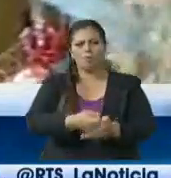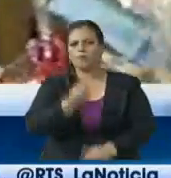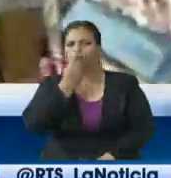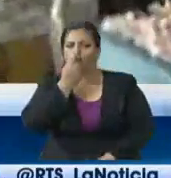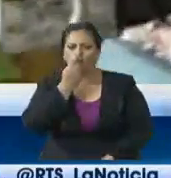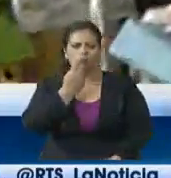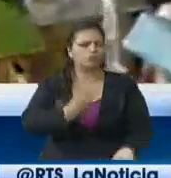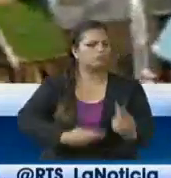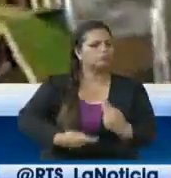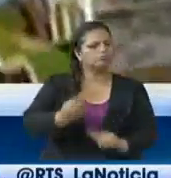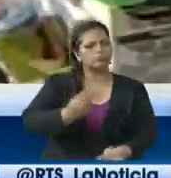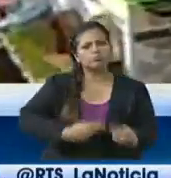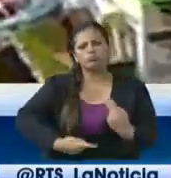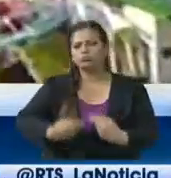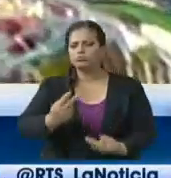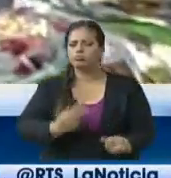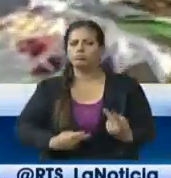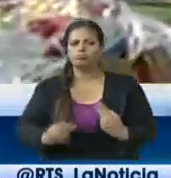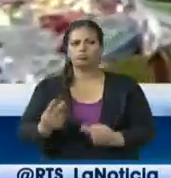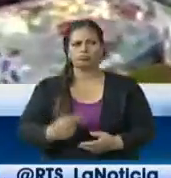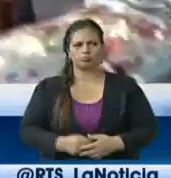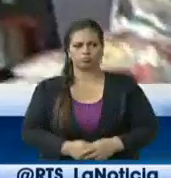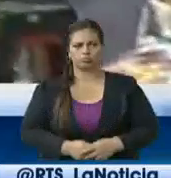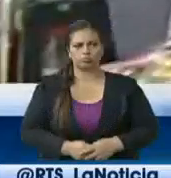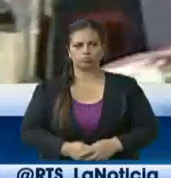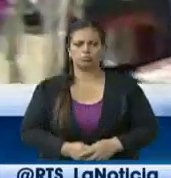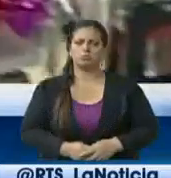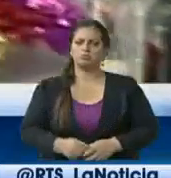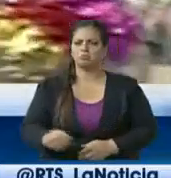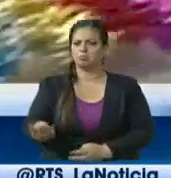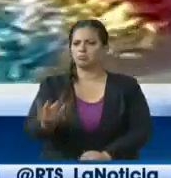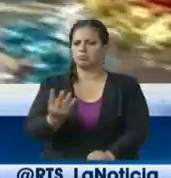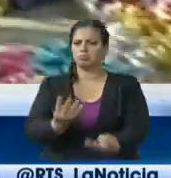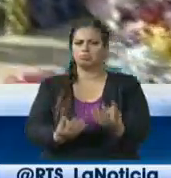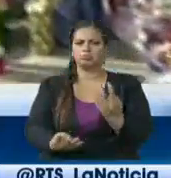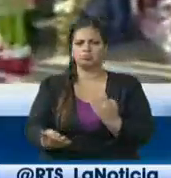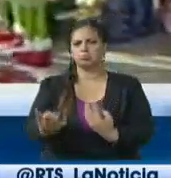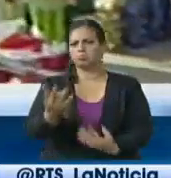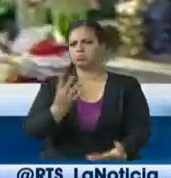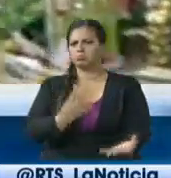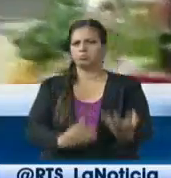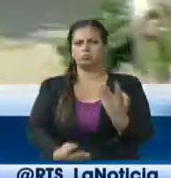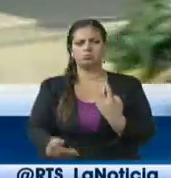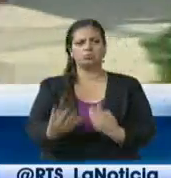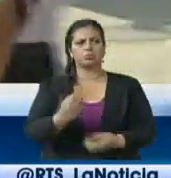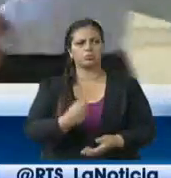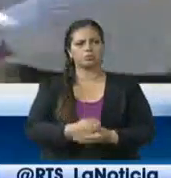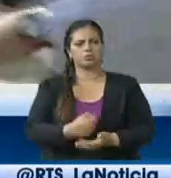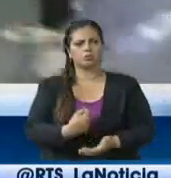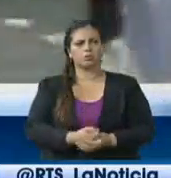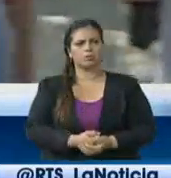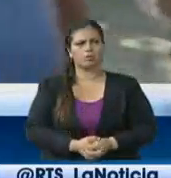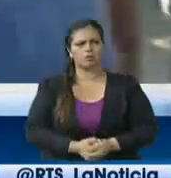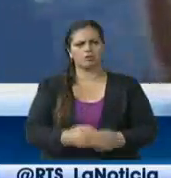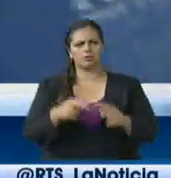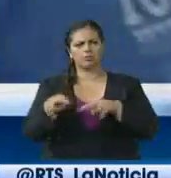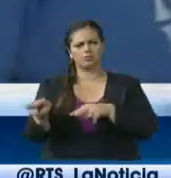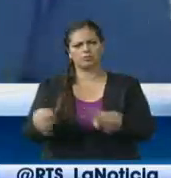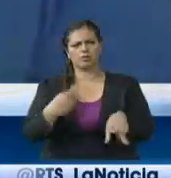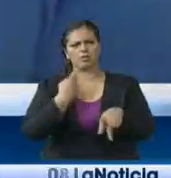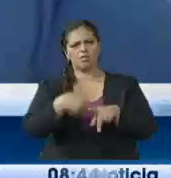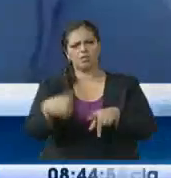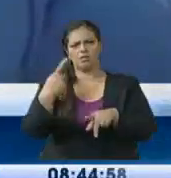cositas navideñas. Y aquí viene la gente, viene de a poco, pero va comprando. Claro. Oiga, el espacio es pequeño, pero tienen de todo. Aquí veo